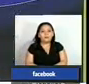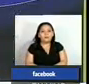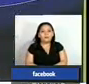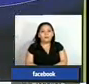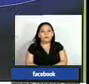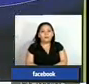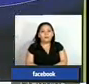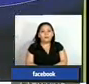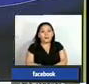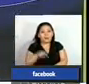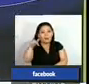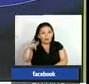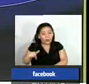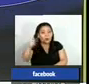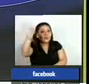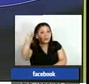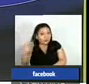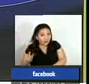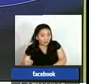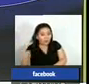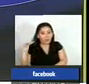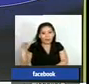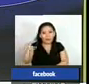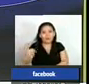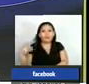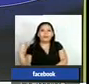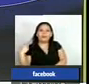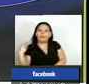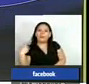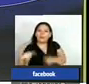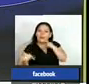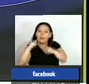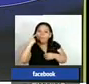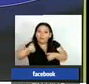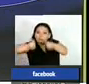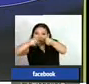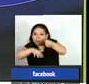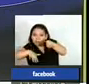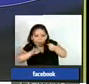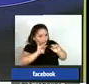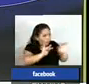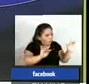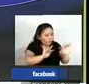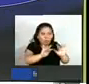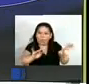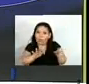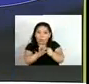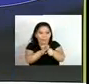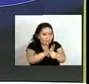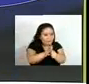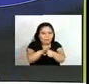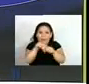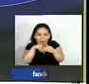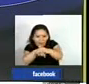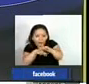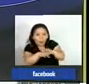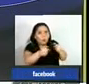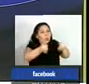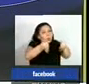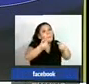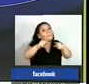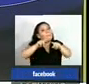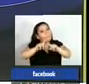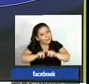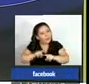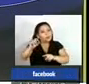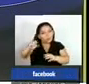Y a la fecha, autoridades de centros penales no registran casos positivos de COVID-19 dentro de las cárceles, aunque siguen